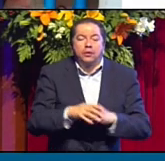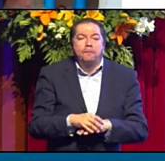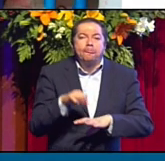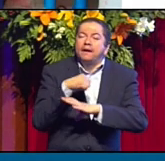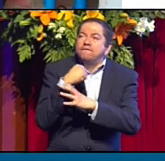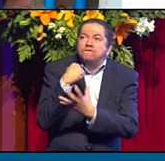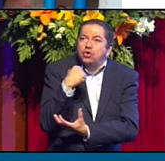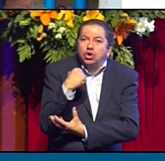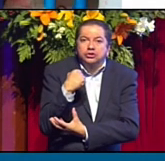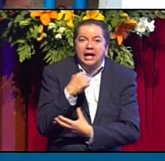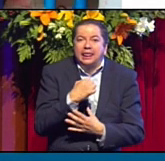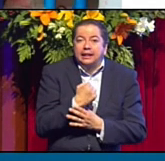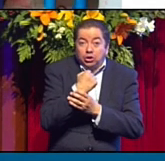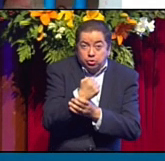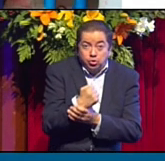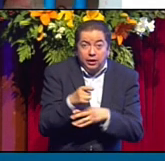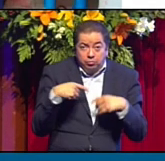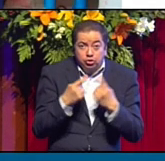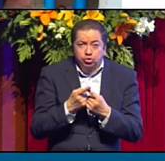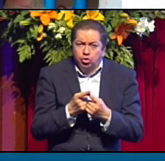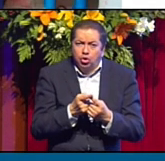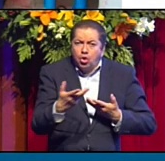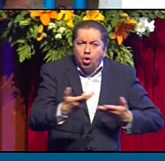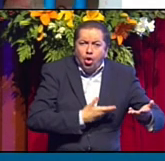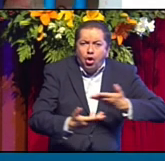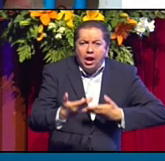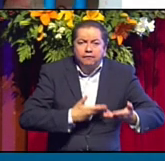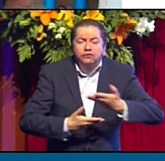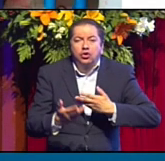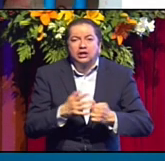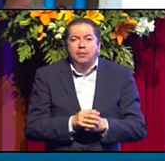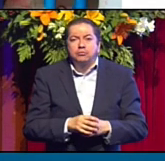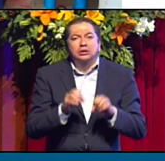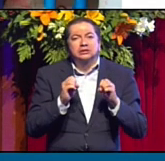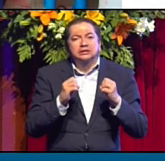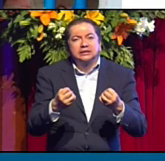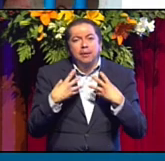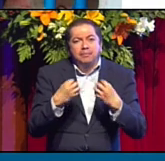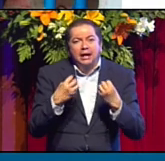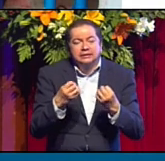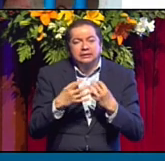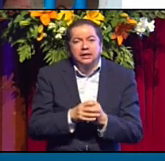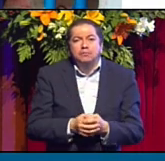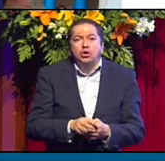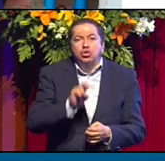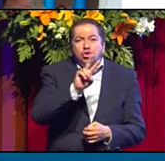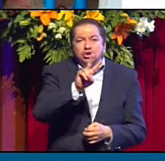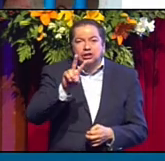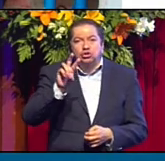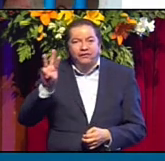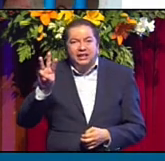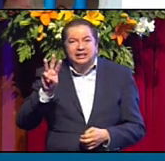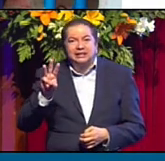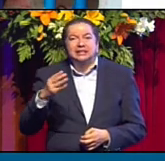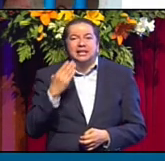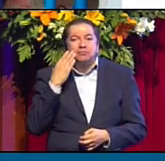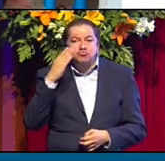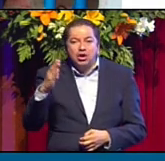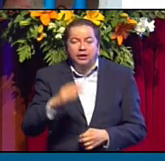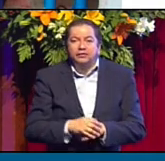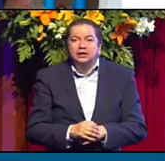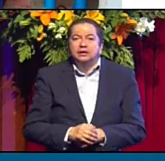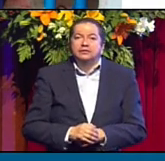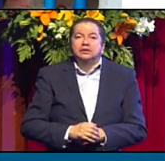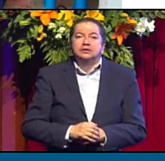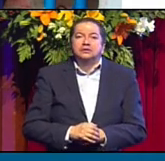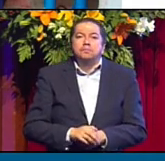Ayuda Inicial, donde nosotros colaboramos, los capacitamos, producto de nuestros funcionarios, 223 beneficiados,